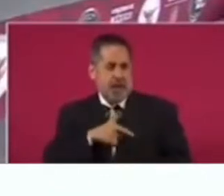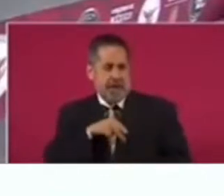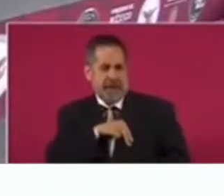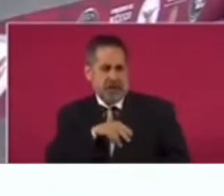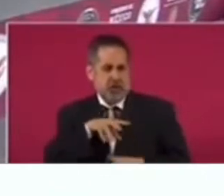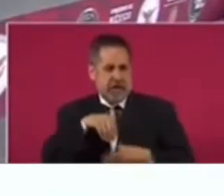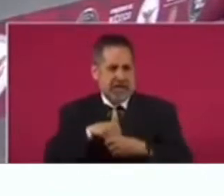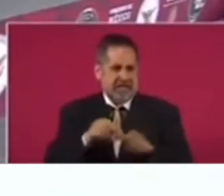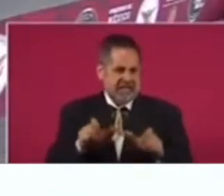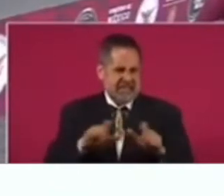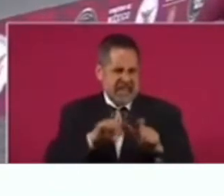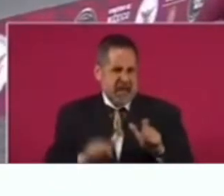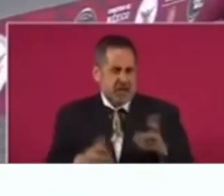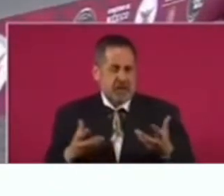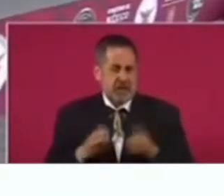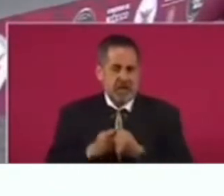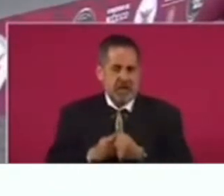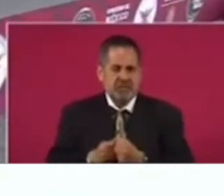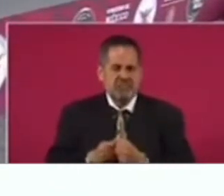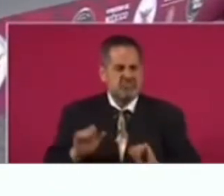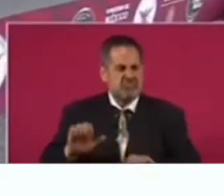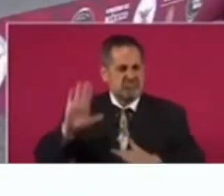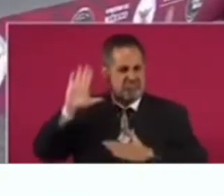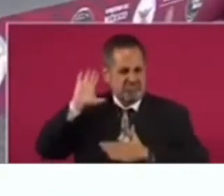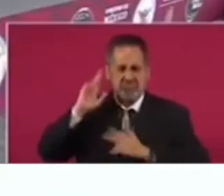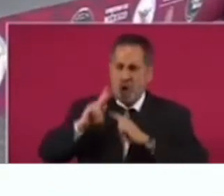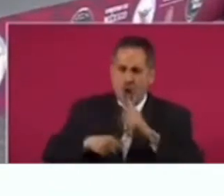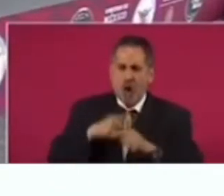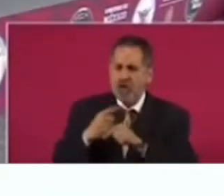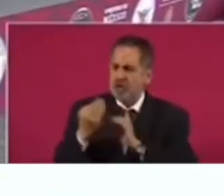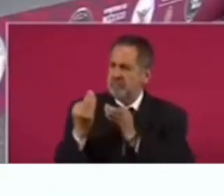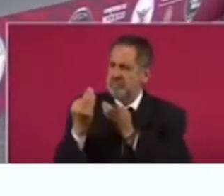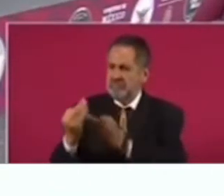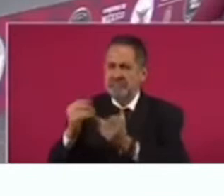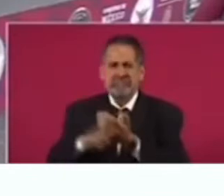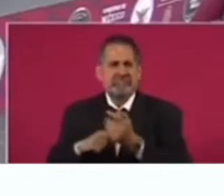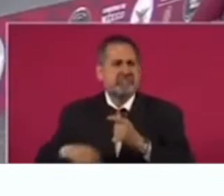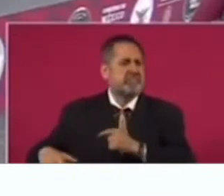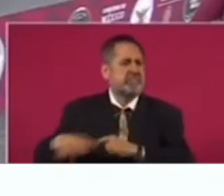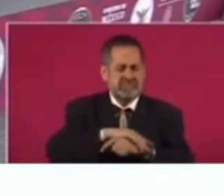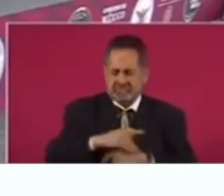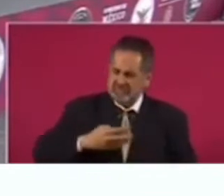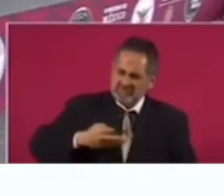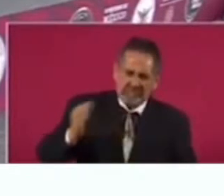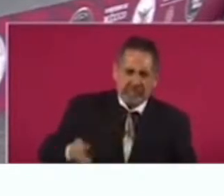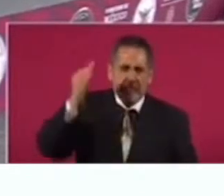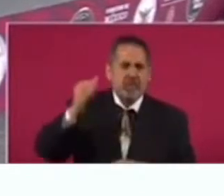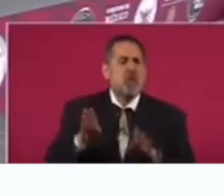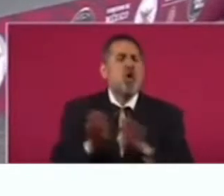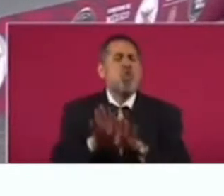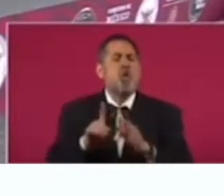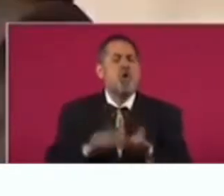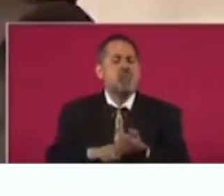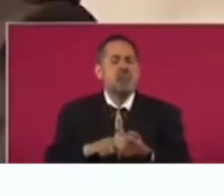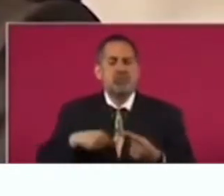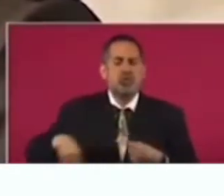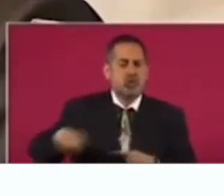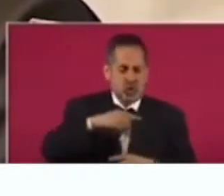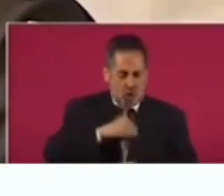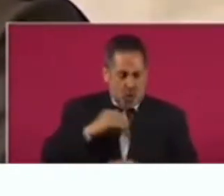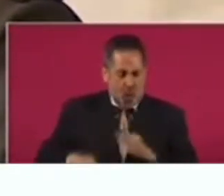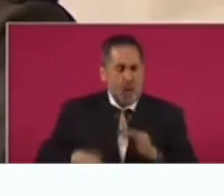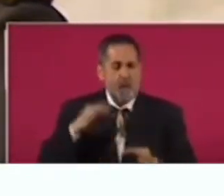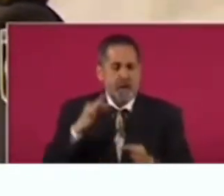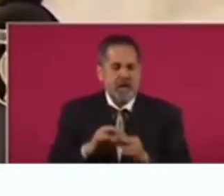Nacional refrenden ante las instituciones legalmente constituidas que en el cumplimiento de